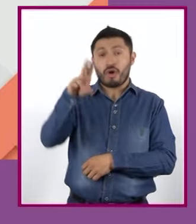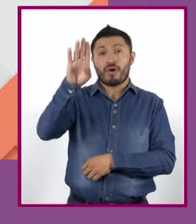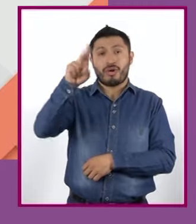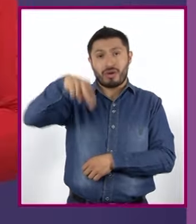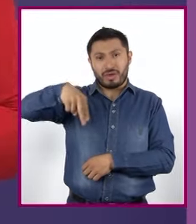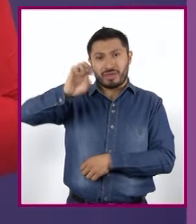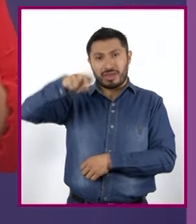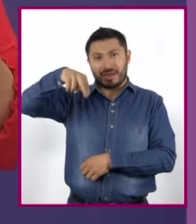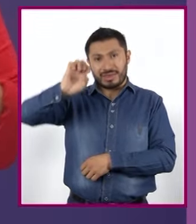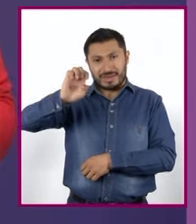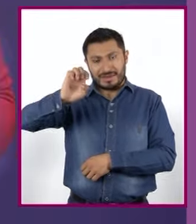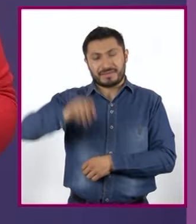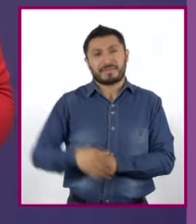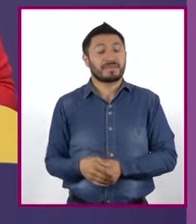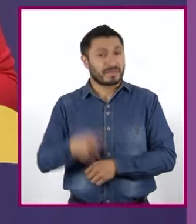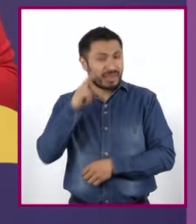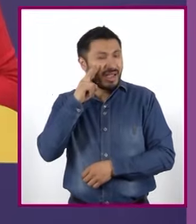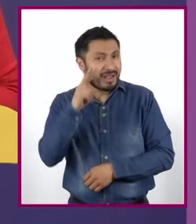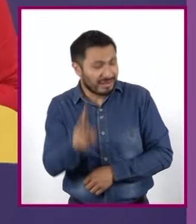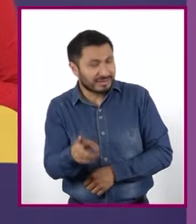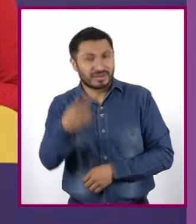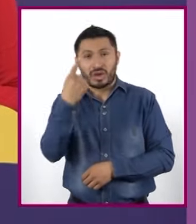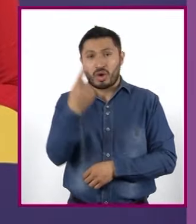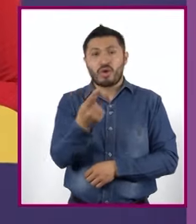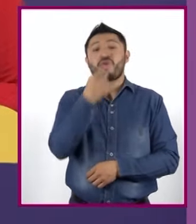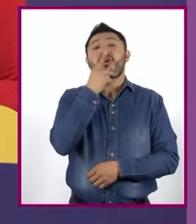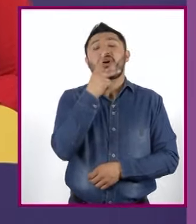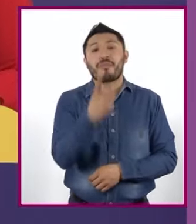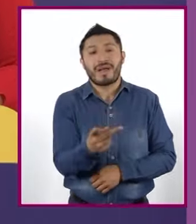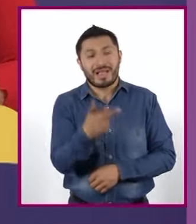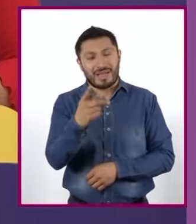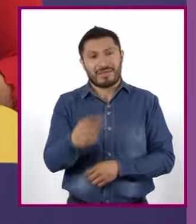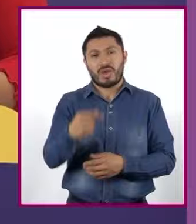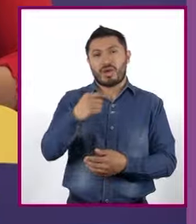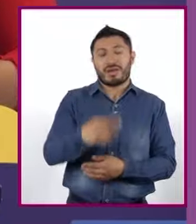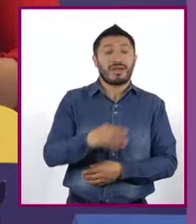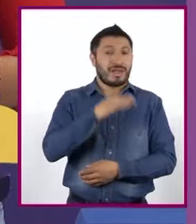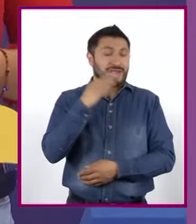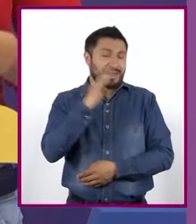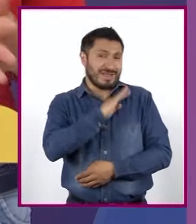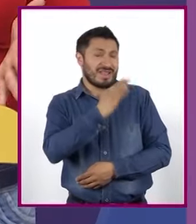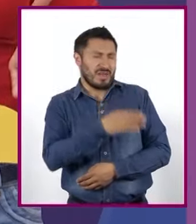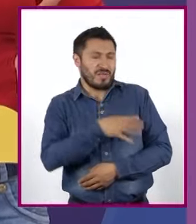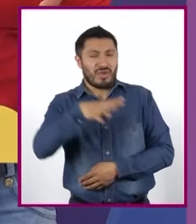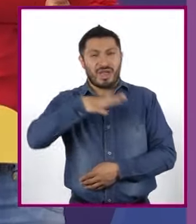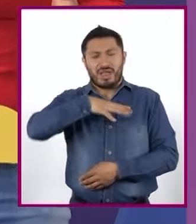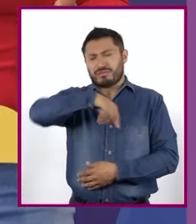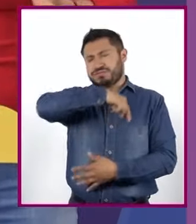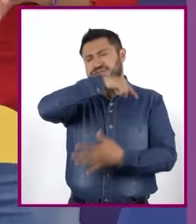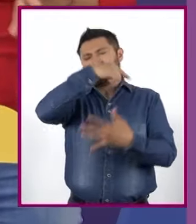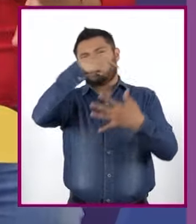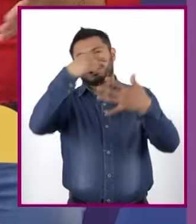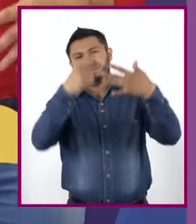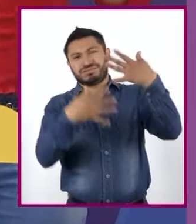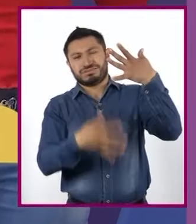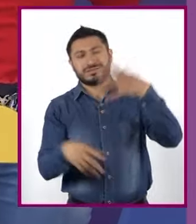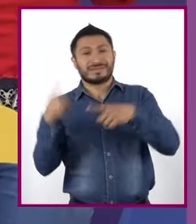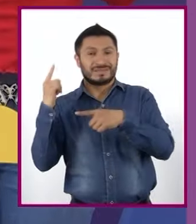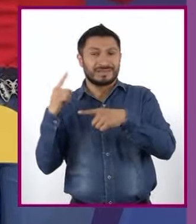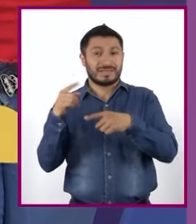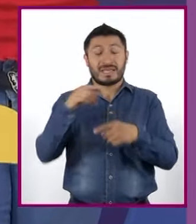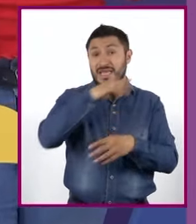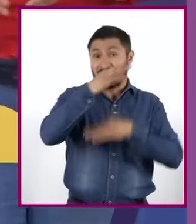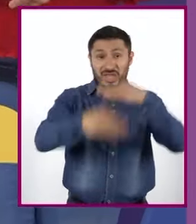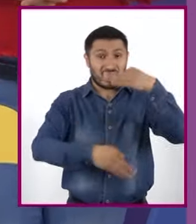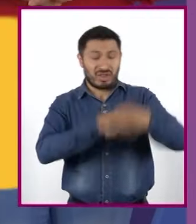nene. Como vemos, para un solo término nuestra lengua materna tiene hermosas variantes y todas son